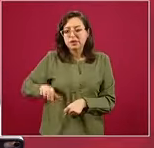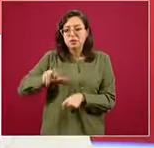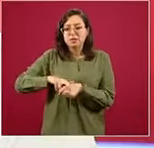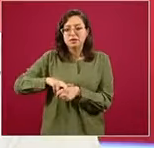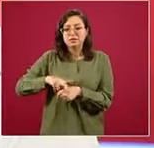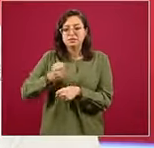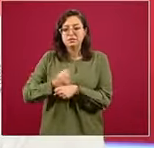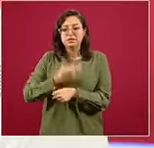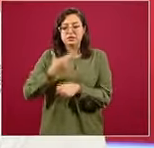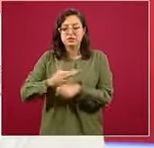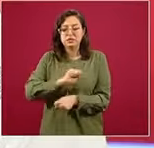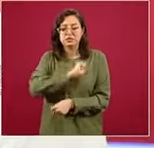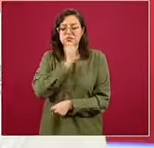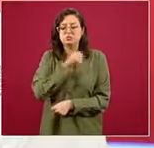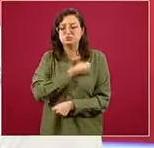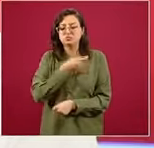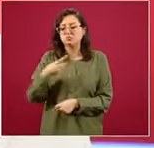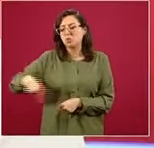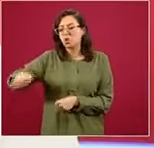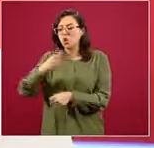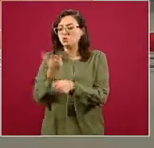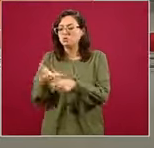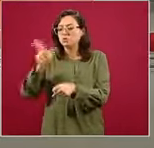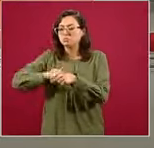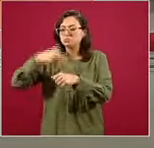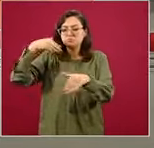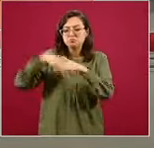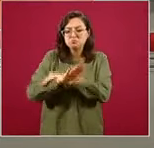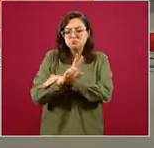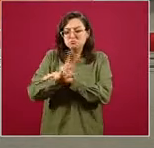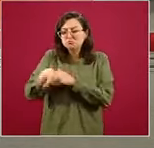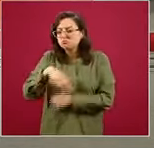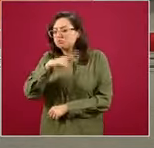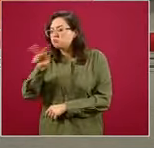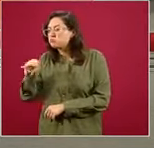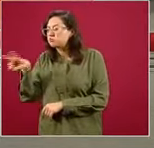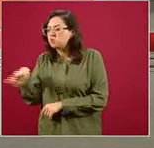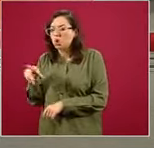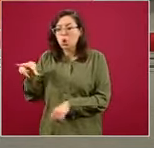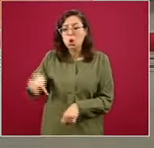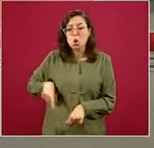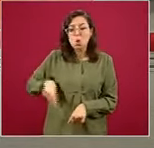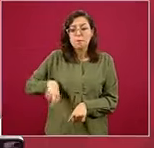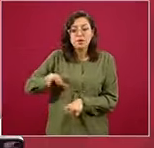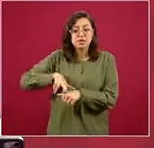Salud, están pasando visita ahí en un hospital, y comenta el gobernador,